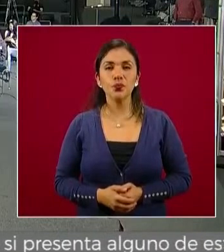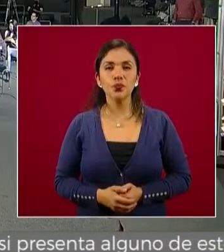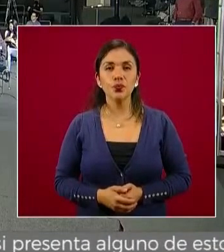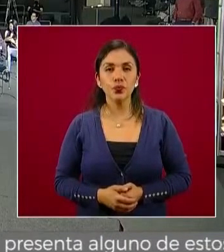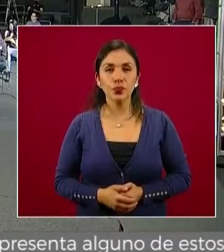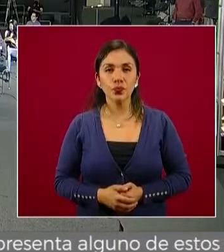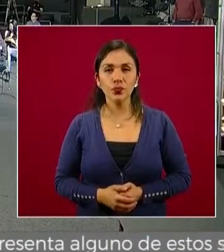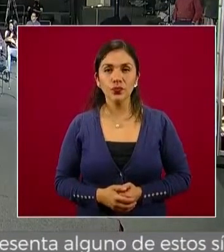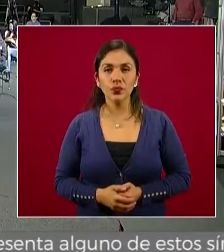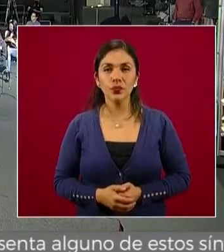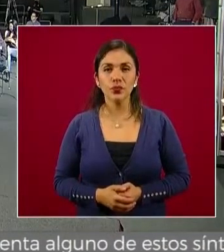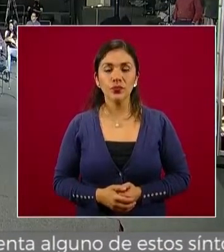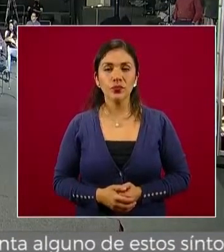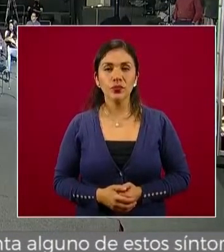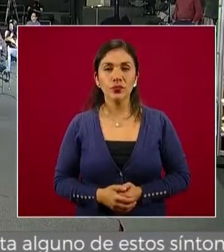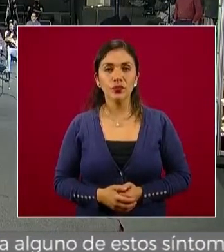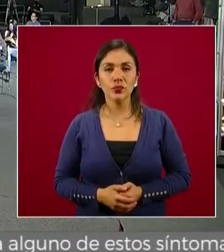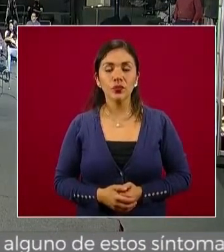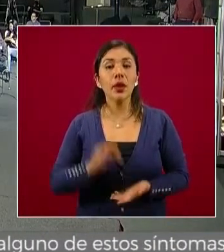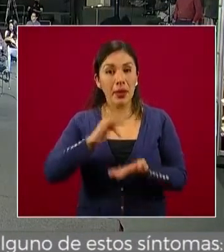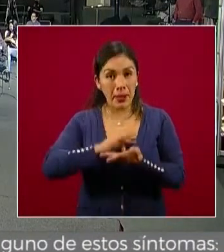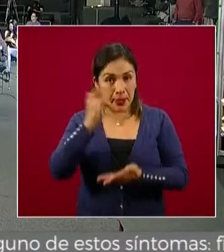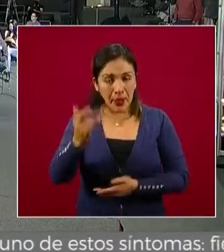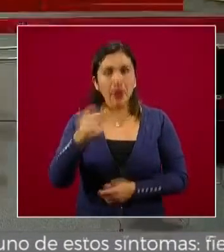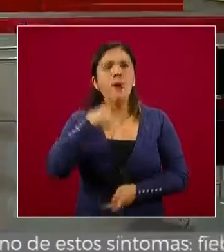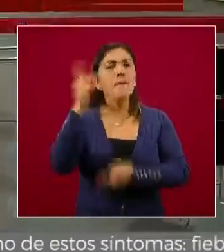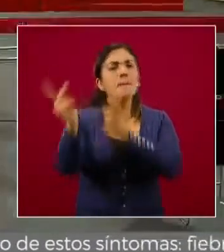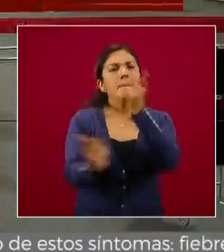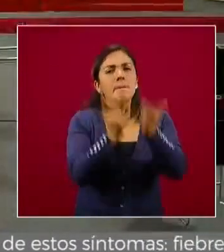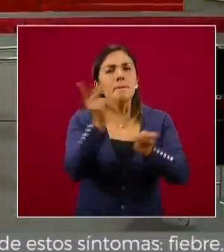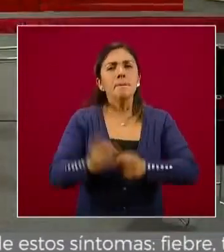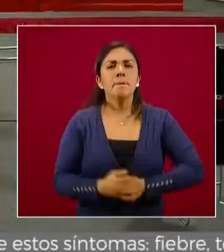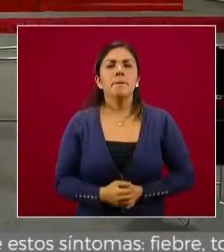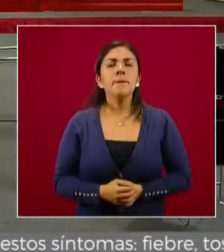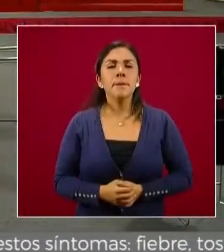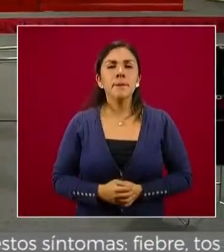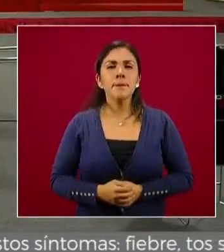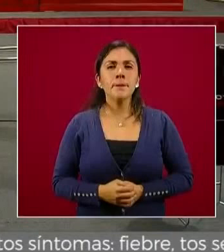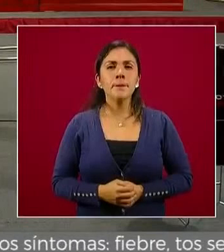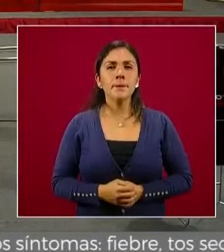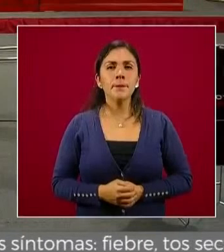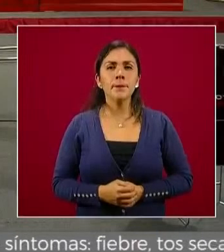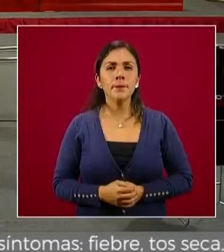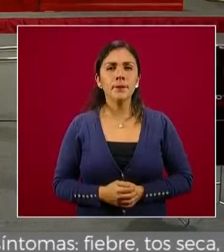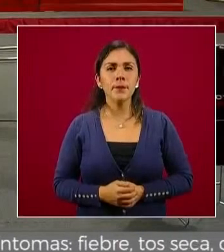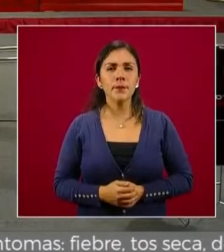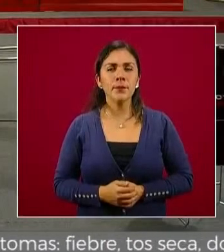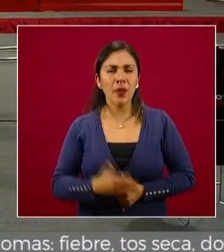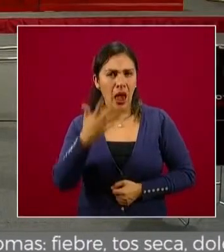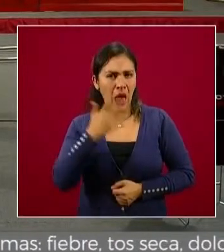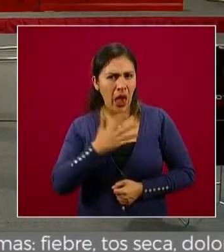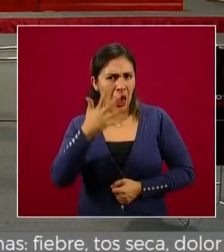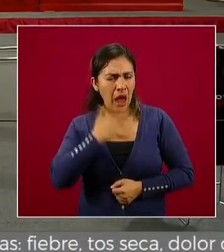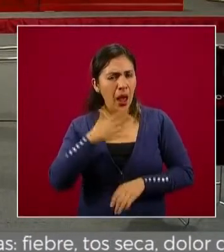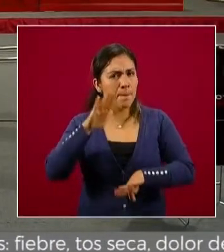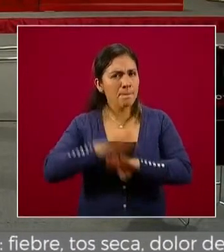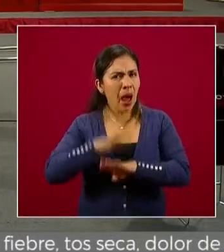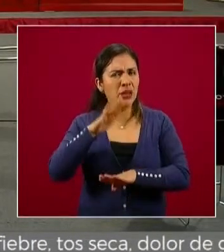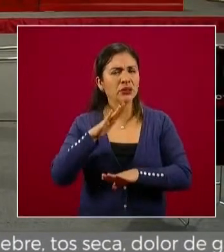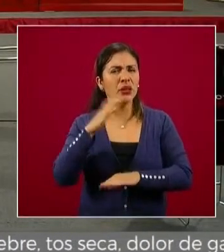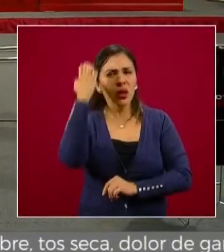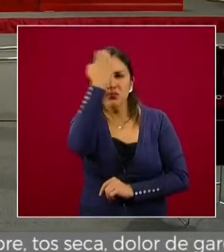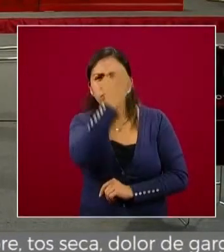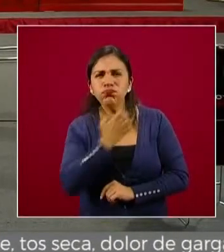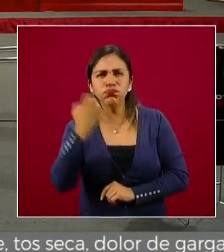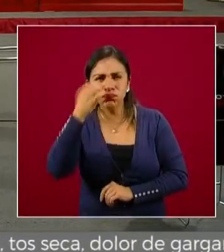este este medicamento, Álvaro, amigos, el Remdesivir, pues México tenía un grupito experimental